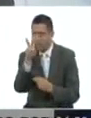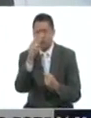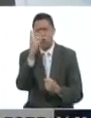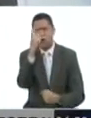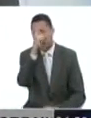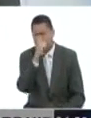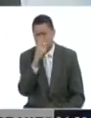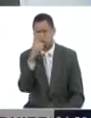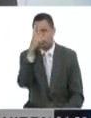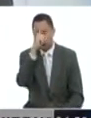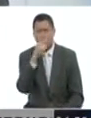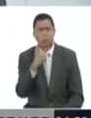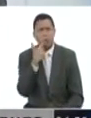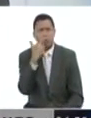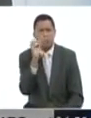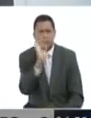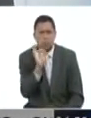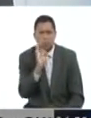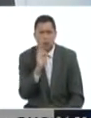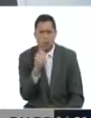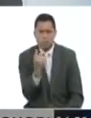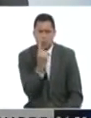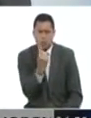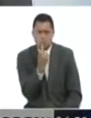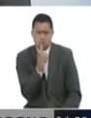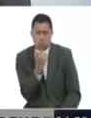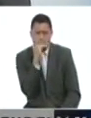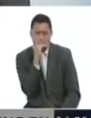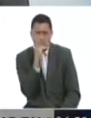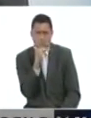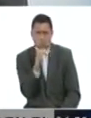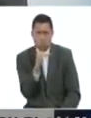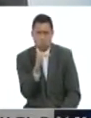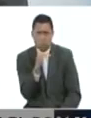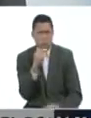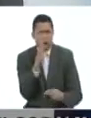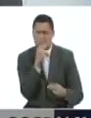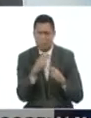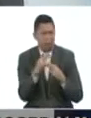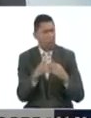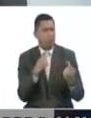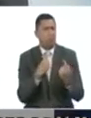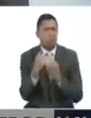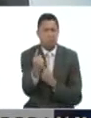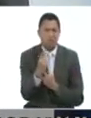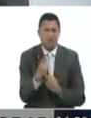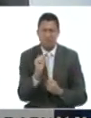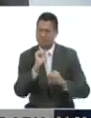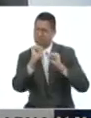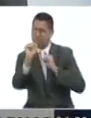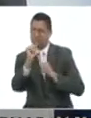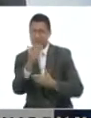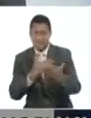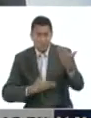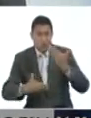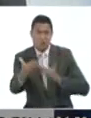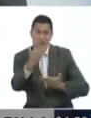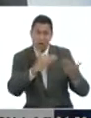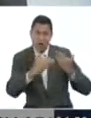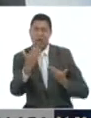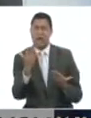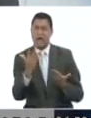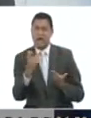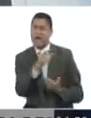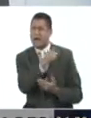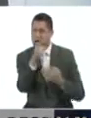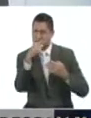2 años no te dice palabra, tiende a aislarse, no tiene sentido de peligro, evita la socialización. Son una serie de elementos,